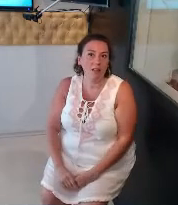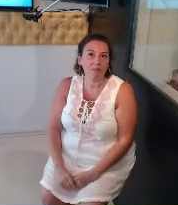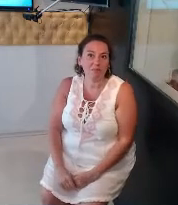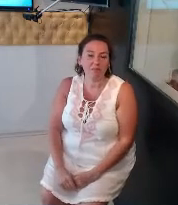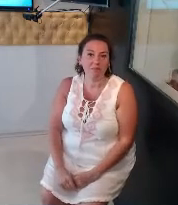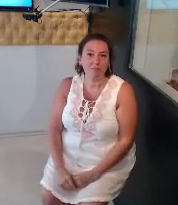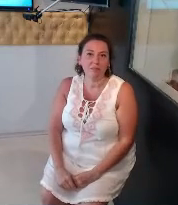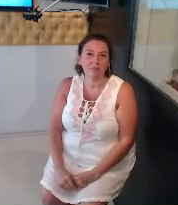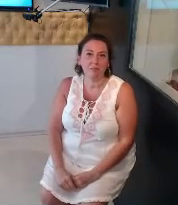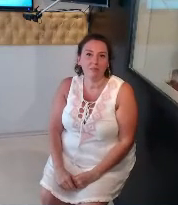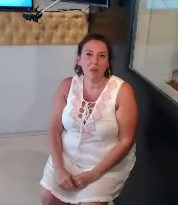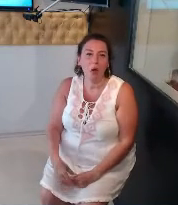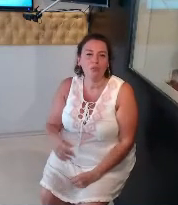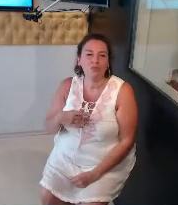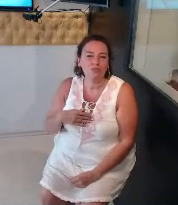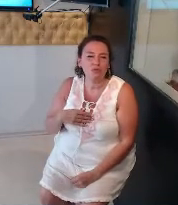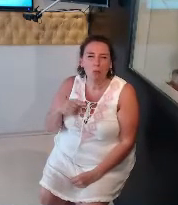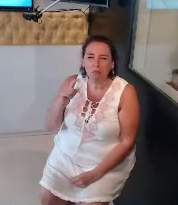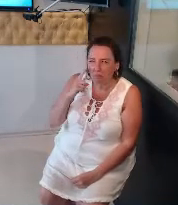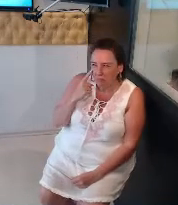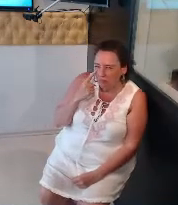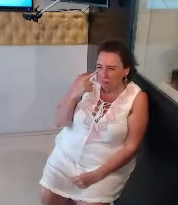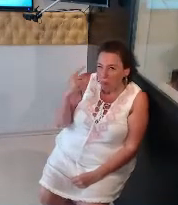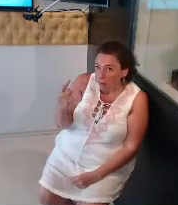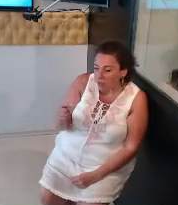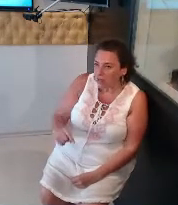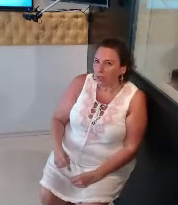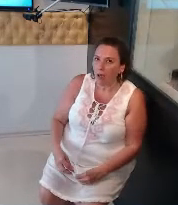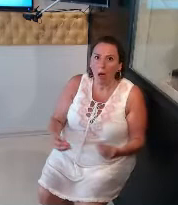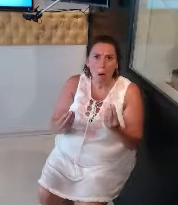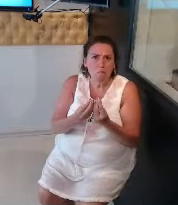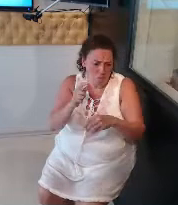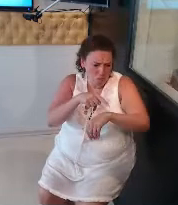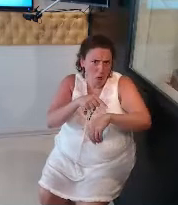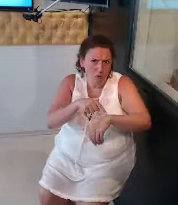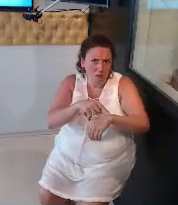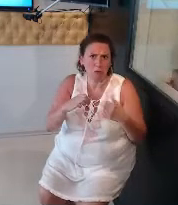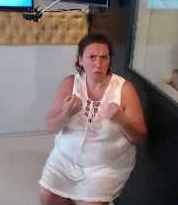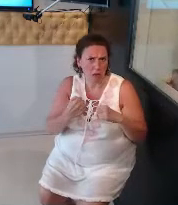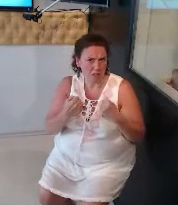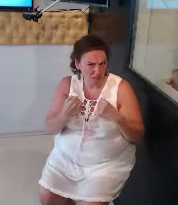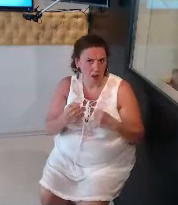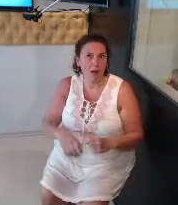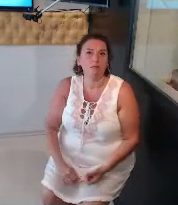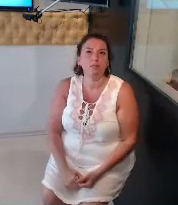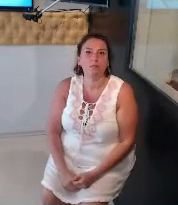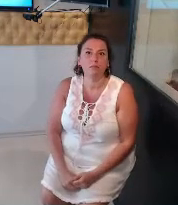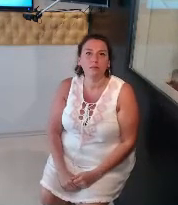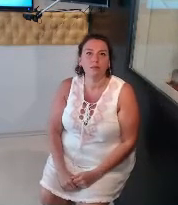algo sospeché. ¿Como muchas horas, como 8 horas de entrenamiento por día? Sí, y después vuelve de